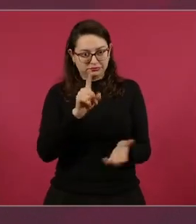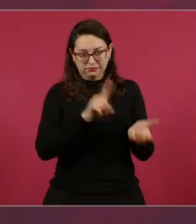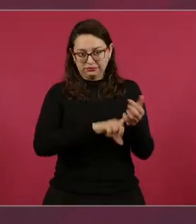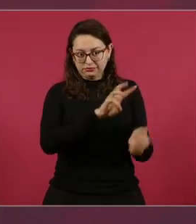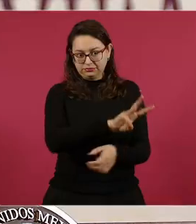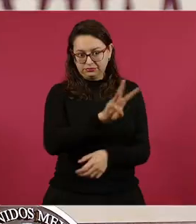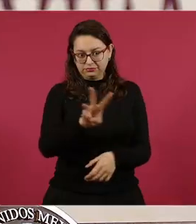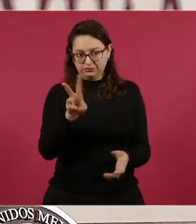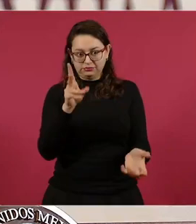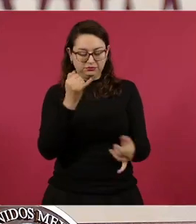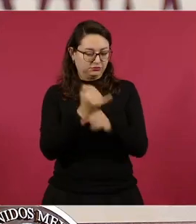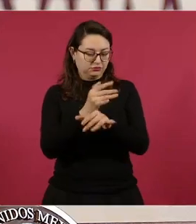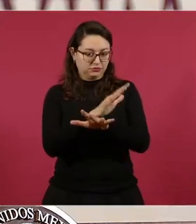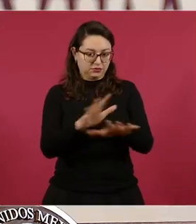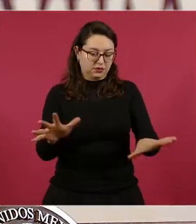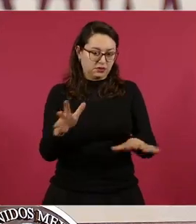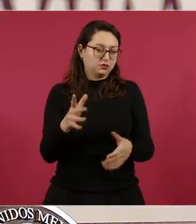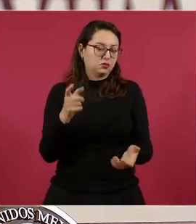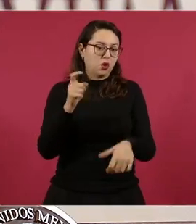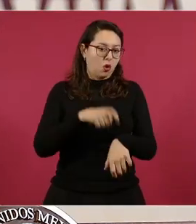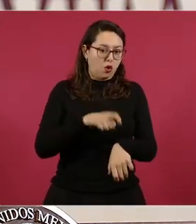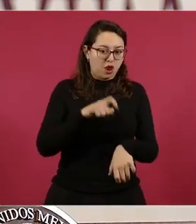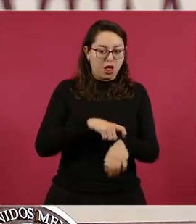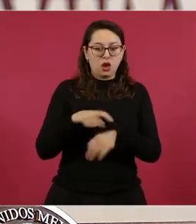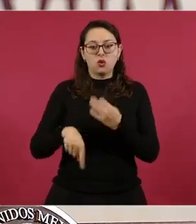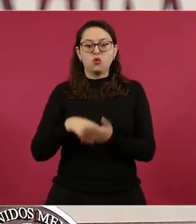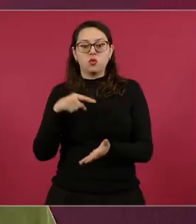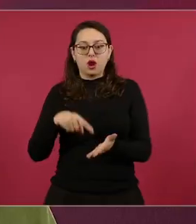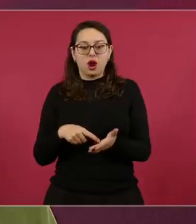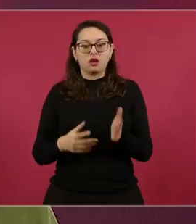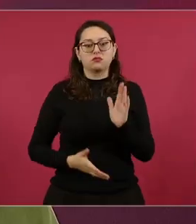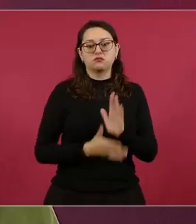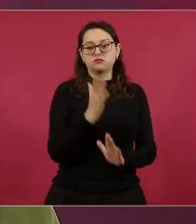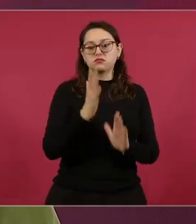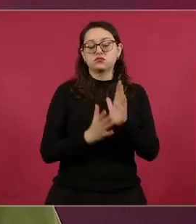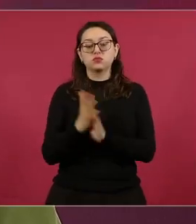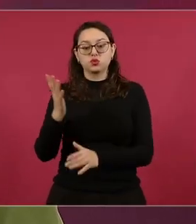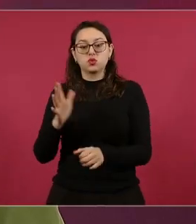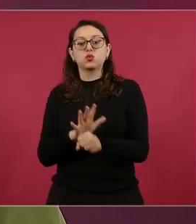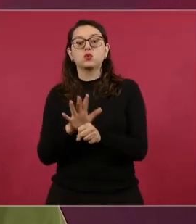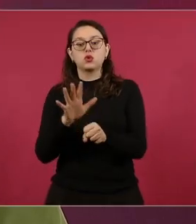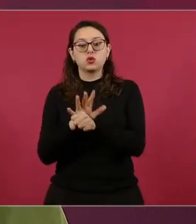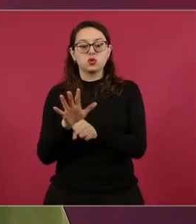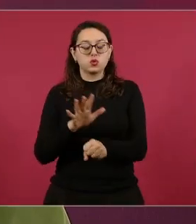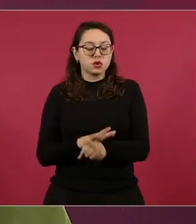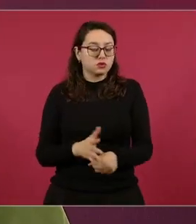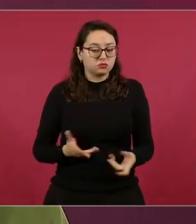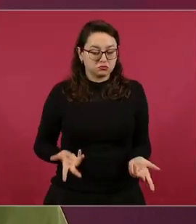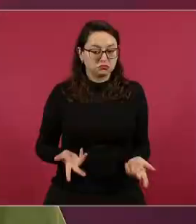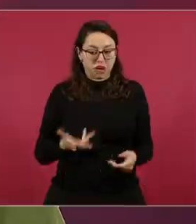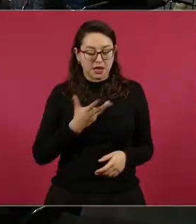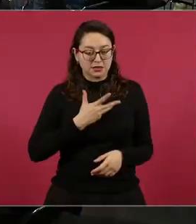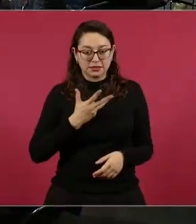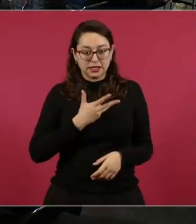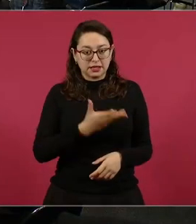sobre horarios y lugares donde estarán volando nuestras aeronaves de la línea